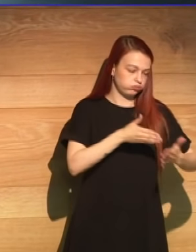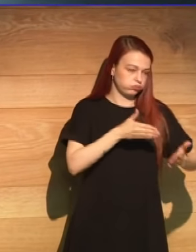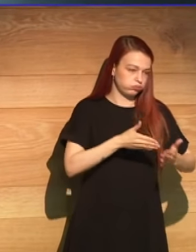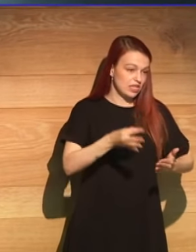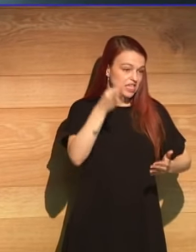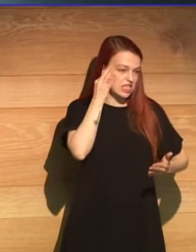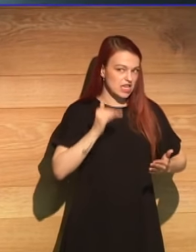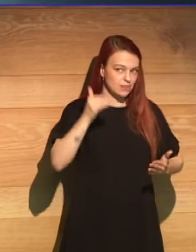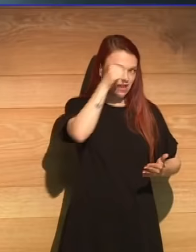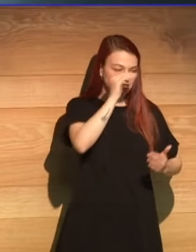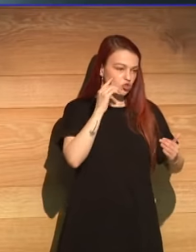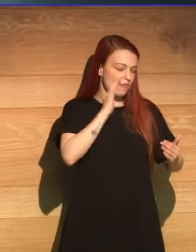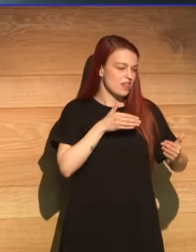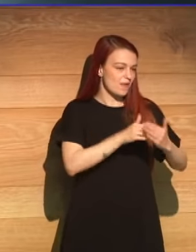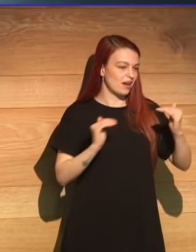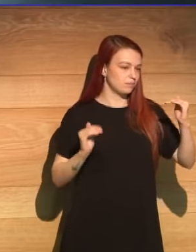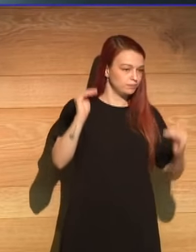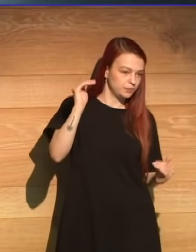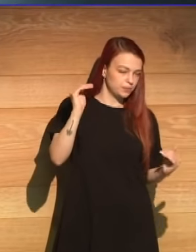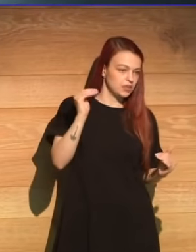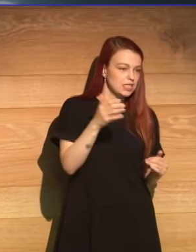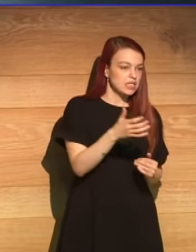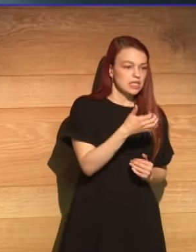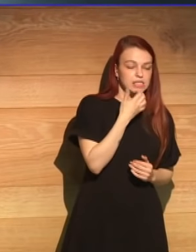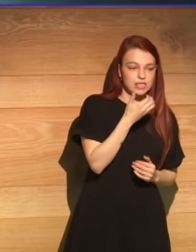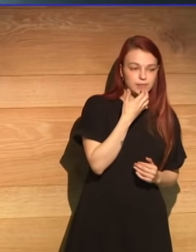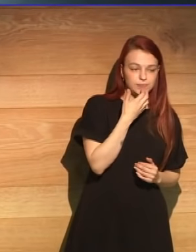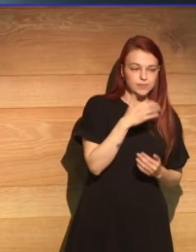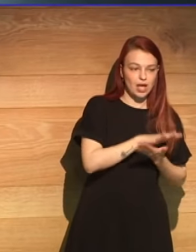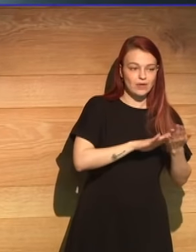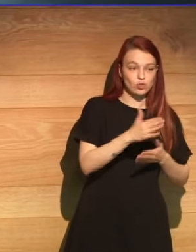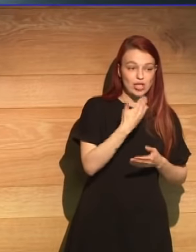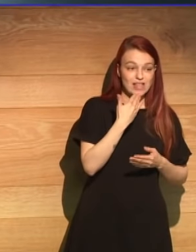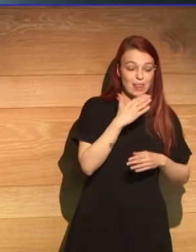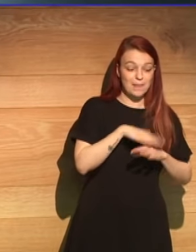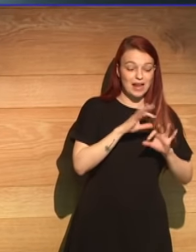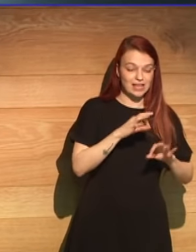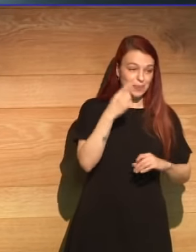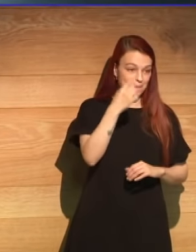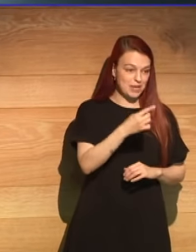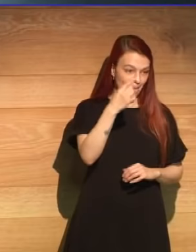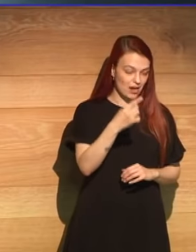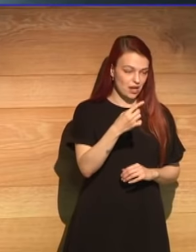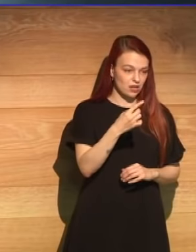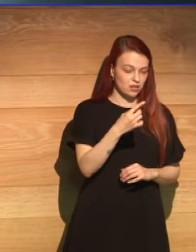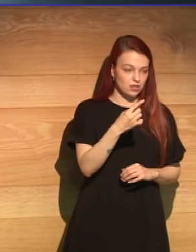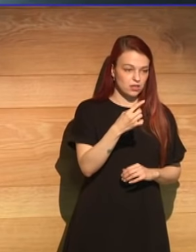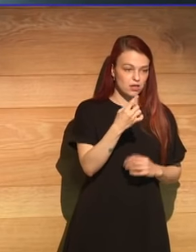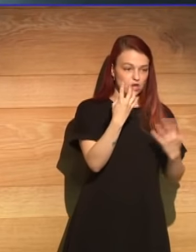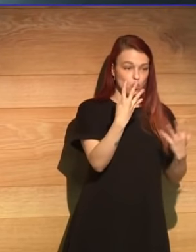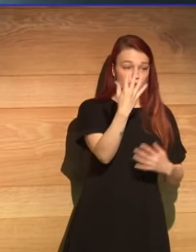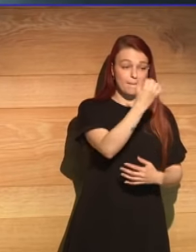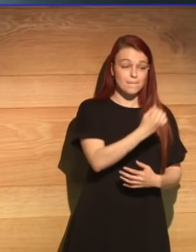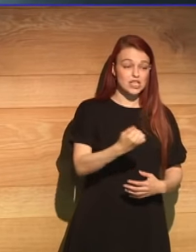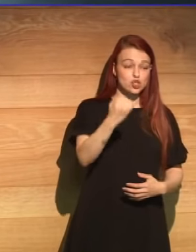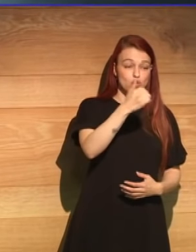compañeros varones, ¿no? Si tomamos niños y niñas en edad de enseñanza primaria, en el mundo, 9 millones